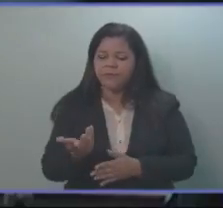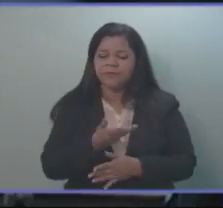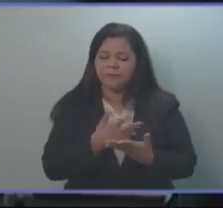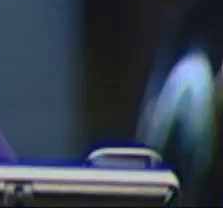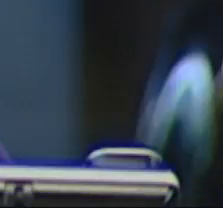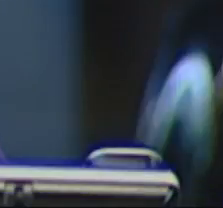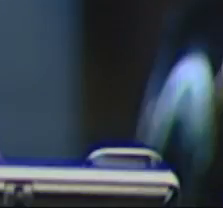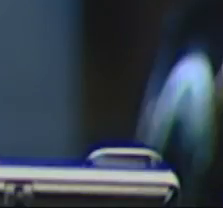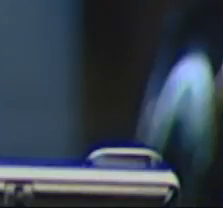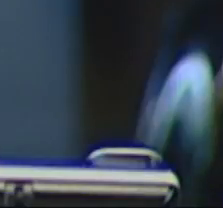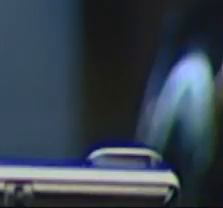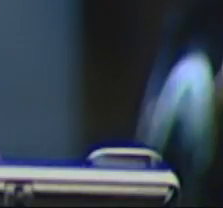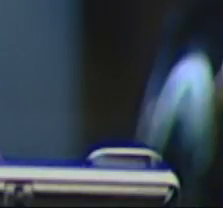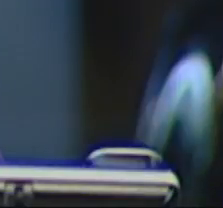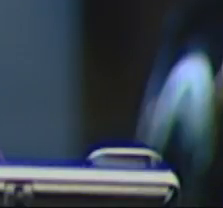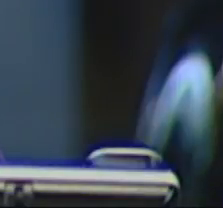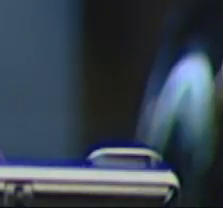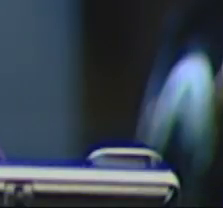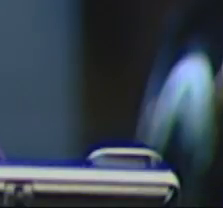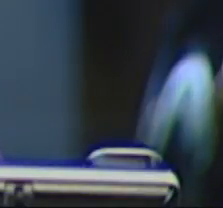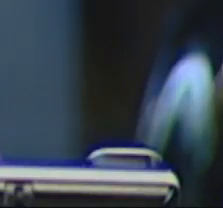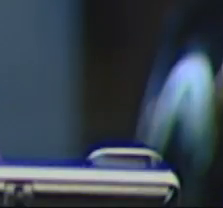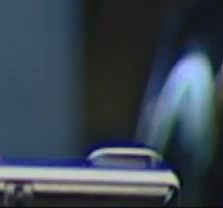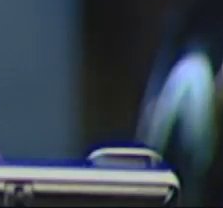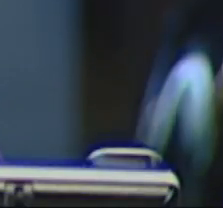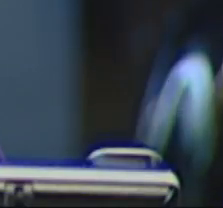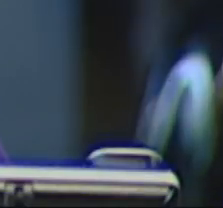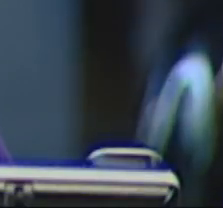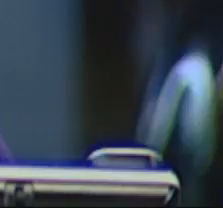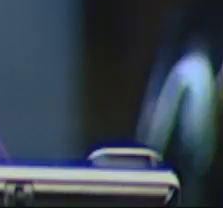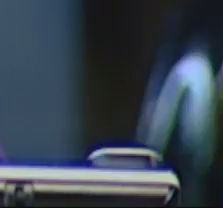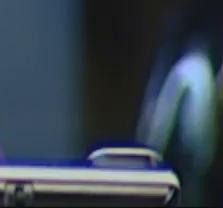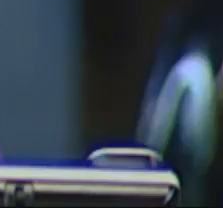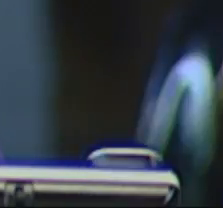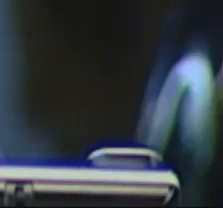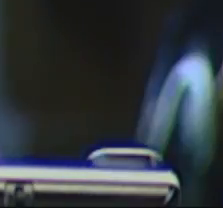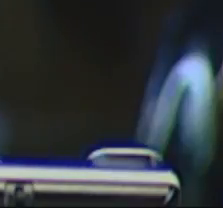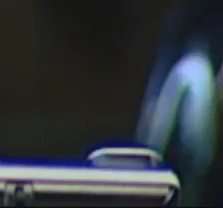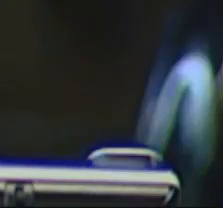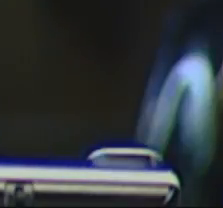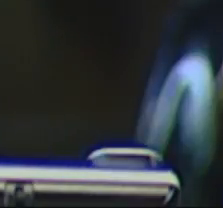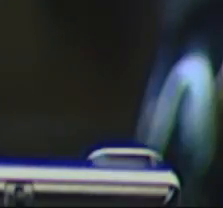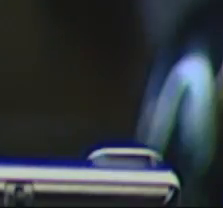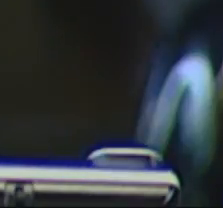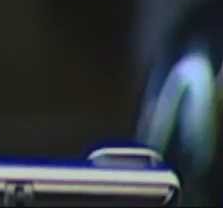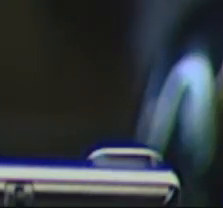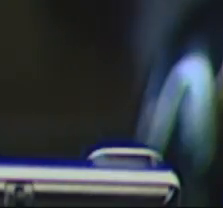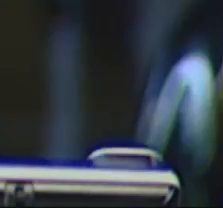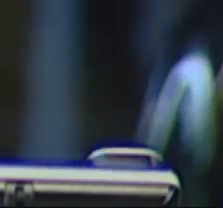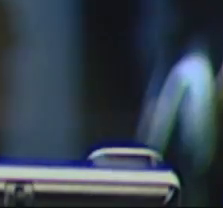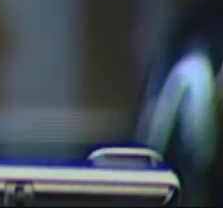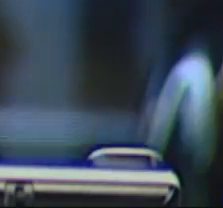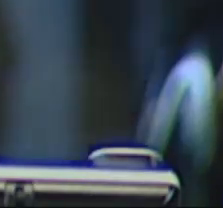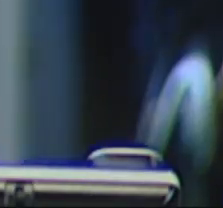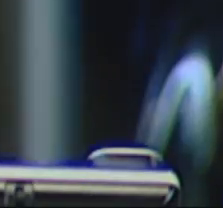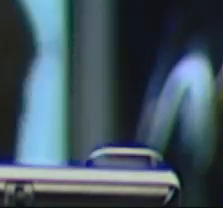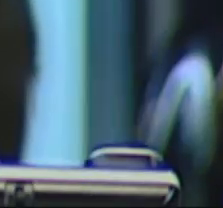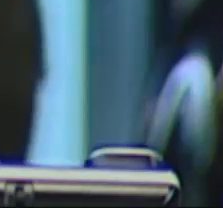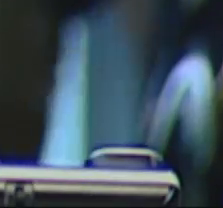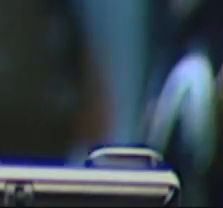incorporar a un representante de los trabajadores al Consejo Directivo y a la vez ampliar la representación de